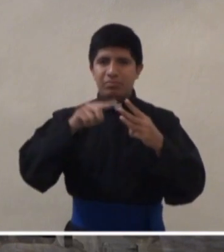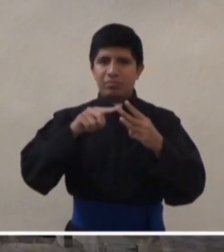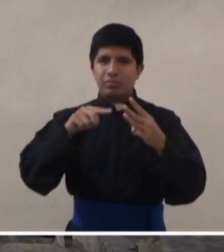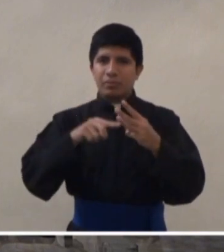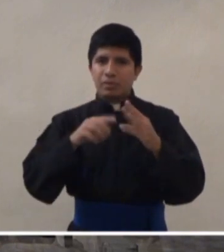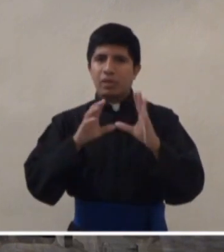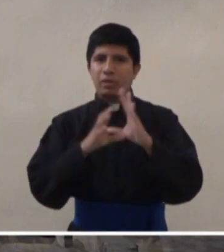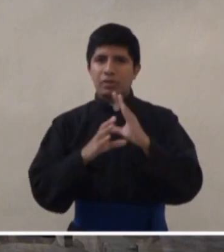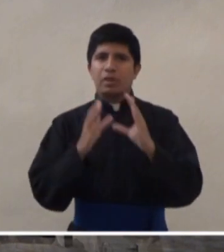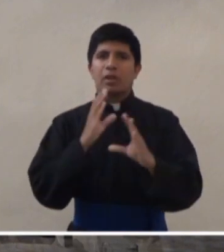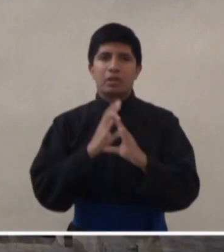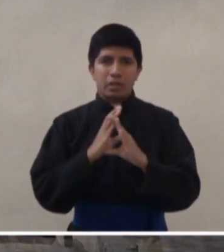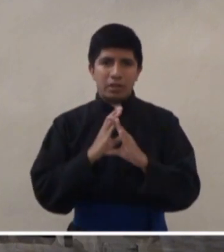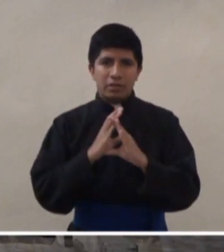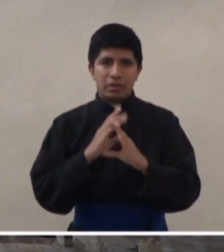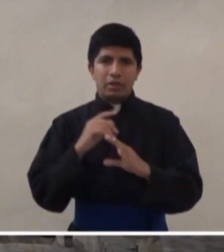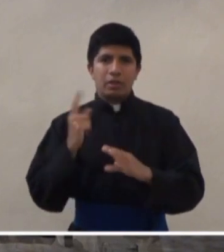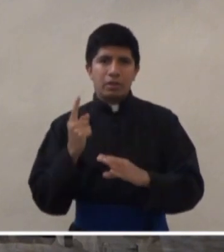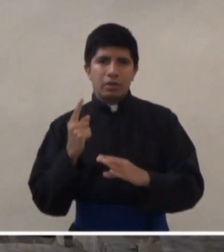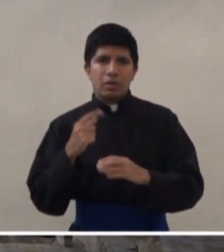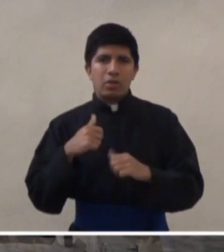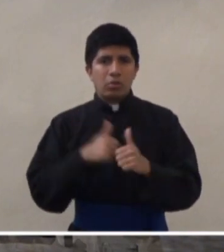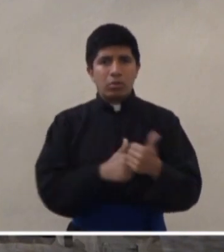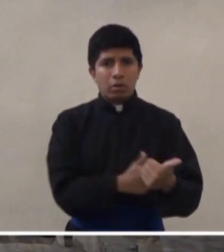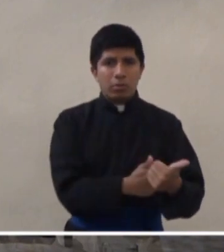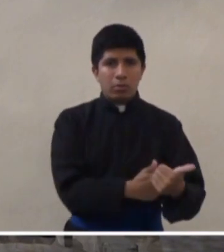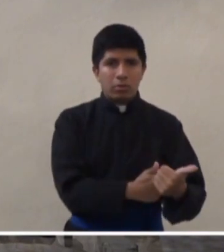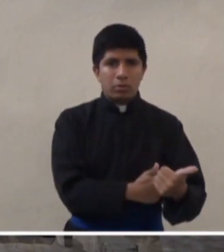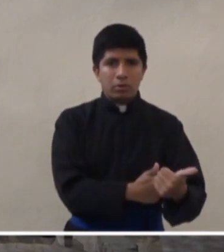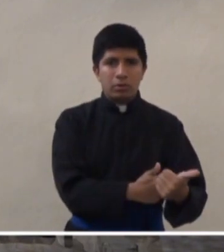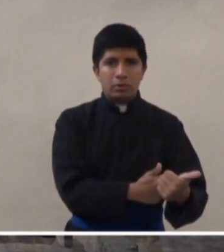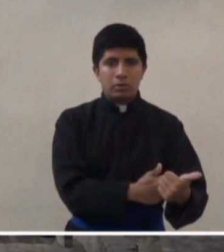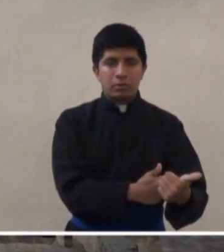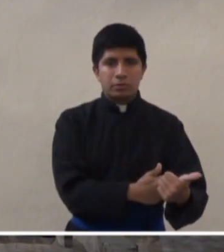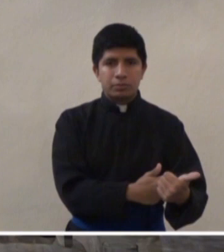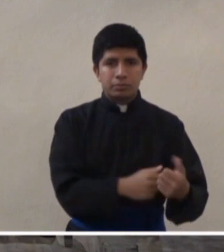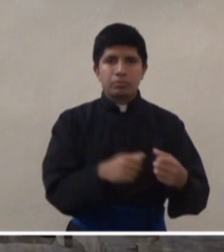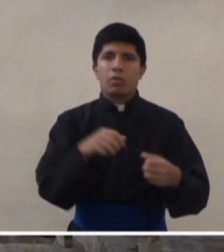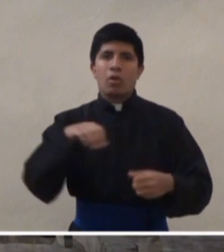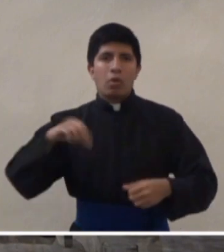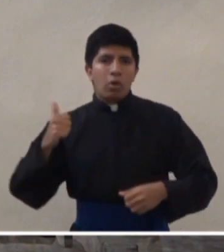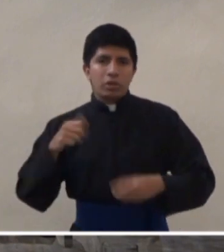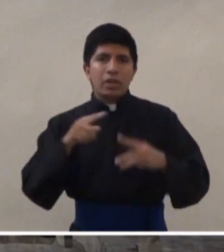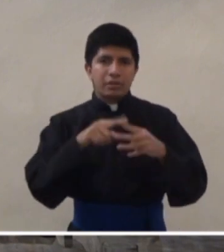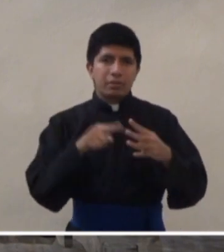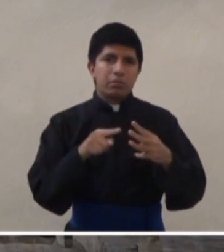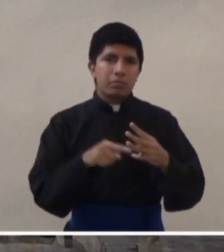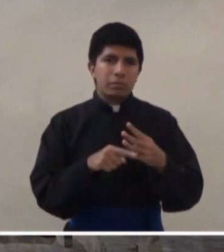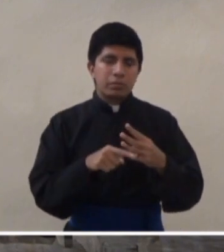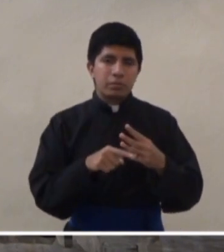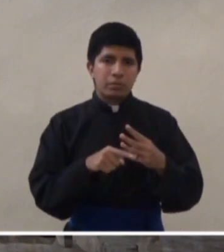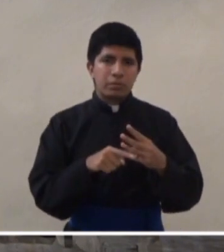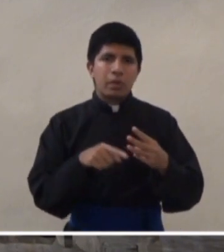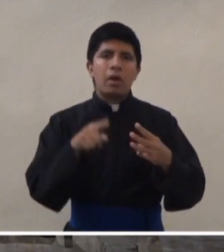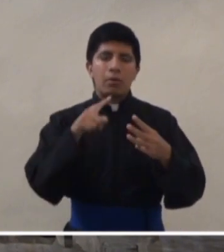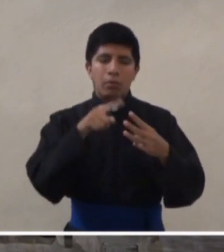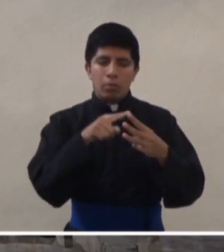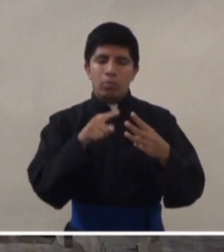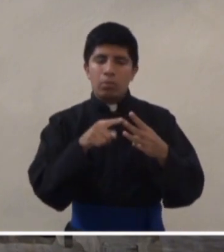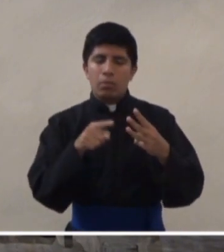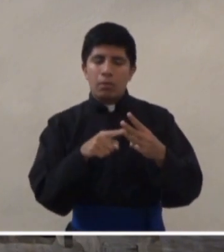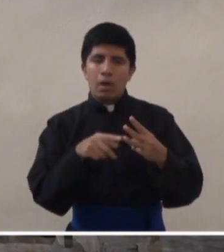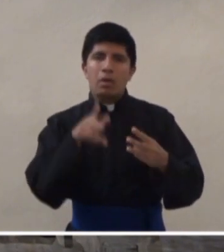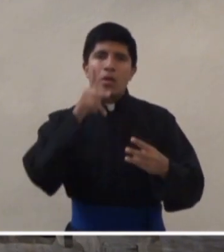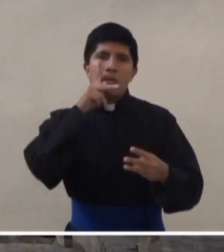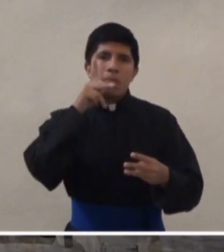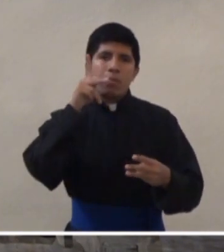de una buena oveja. Y aquí tomaré estas 3 notas del Papa Francisco.